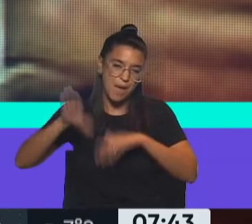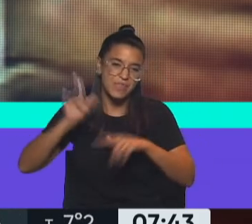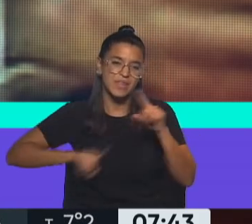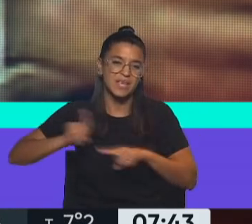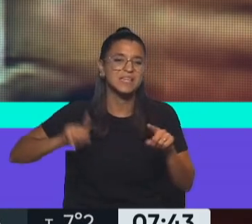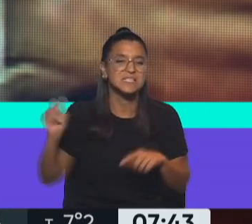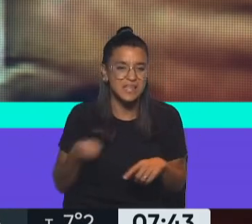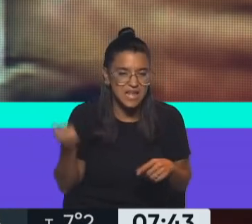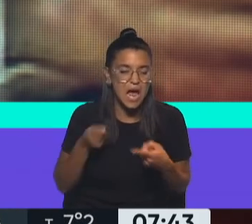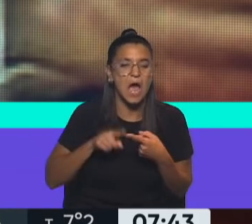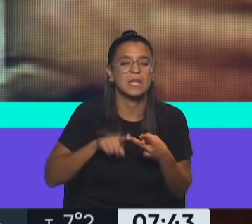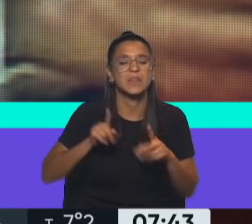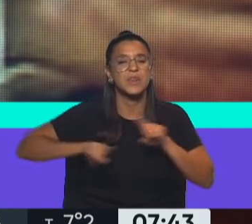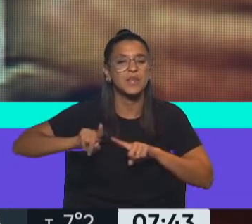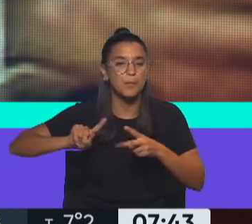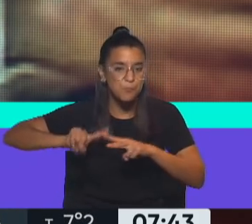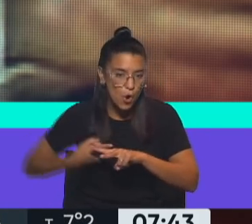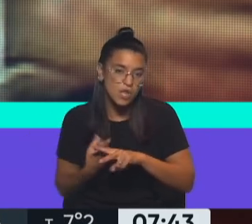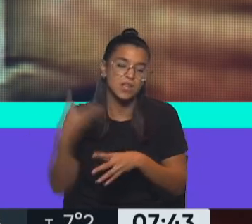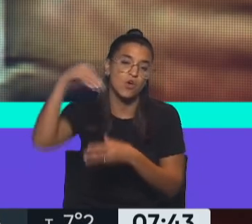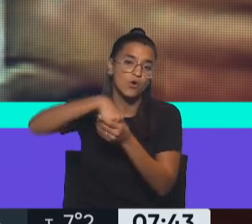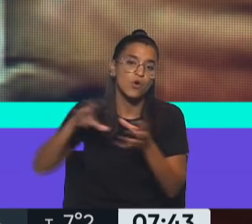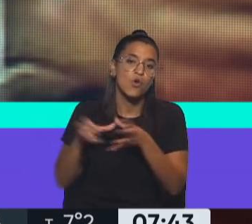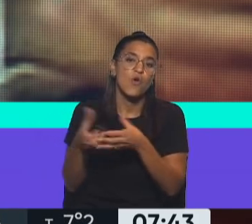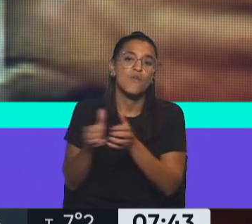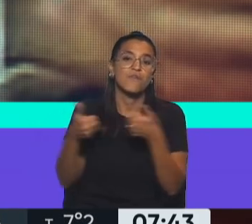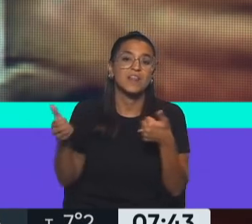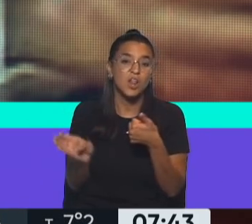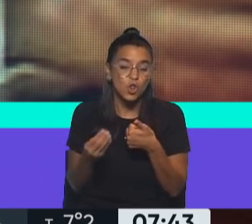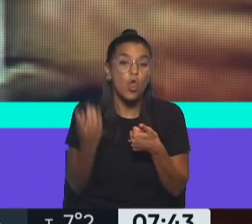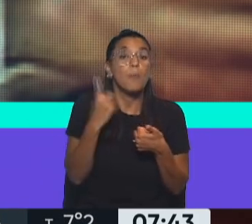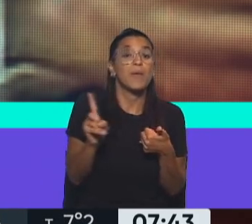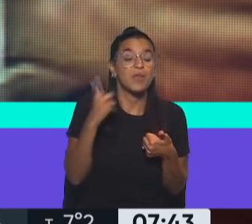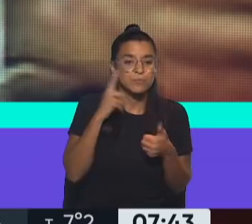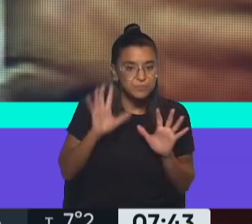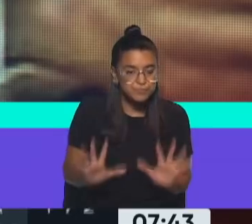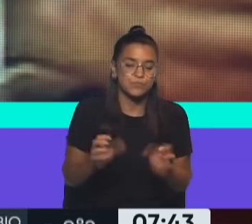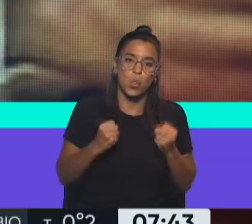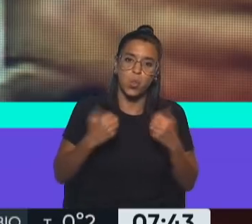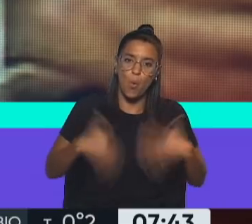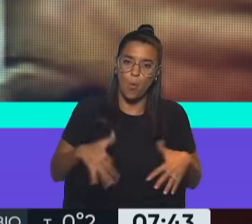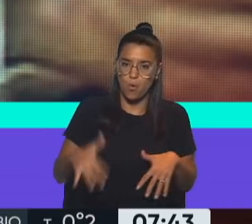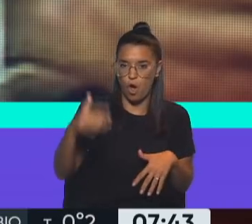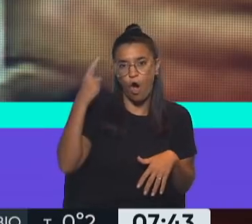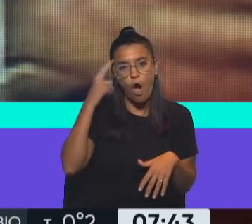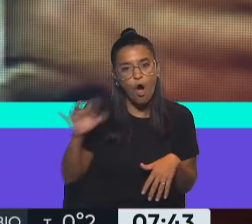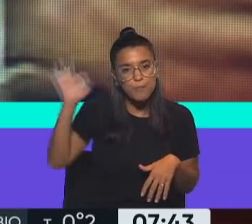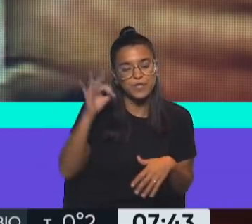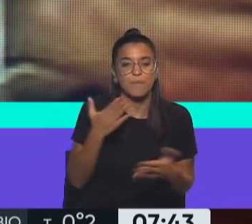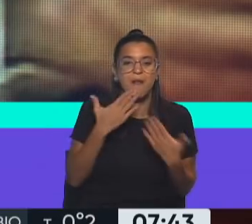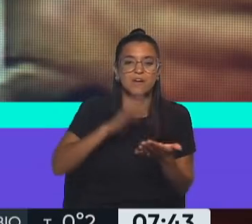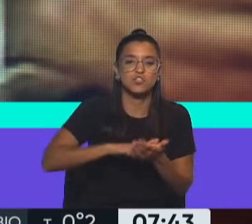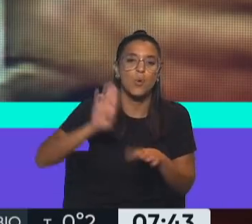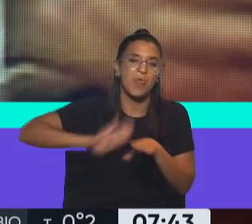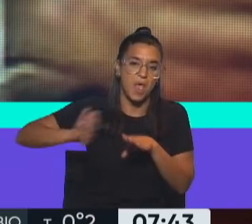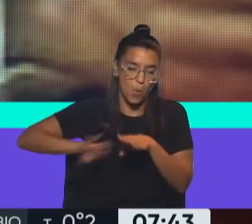dirigentes sindicales, dirigentes políticos que forman parte del Frente de Todos, pero con un posicionamiento muchísimo más duro a la hora de hablar de la deuda. Pero es